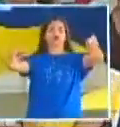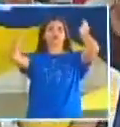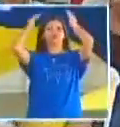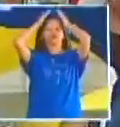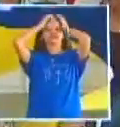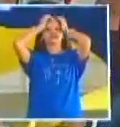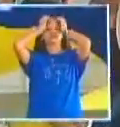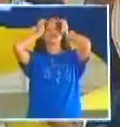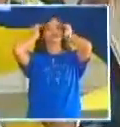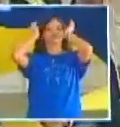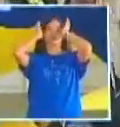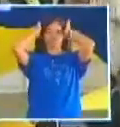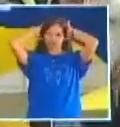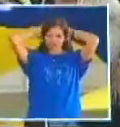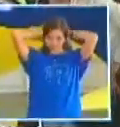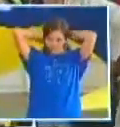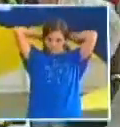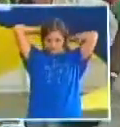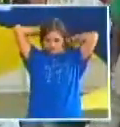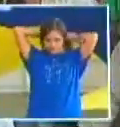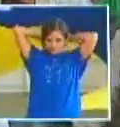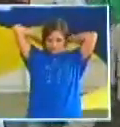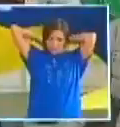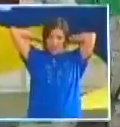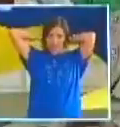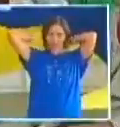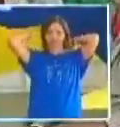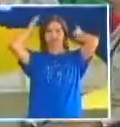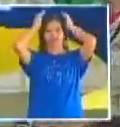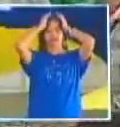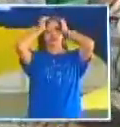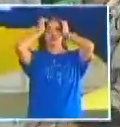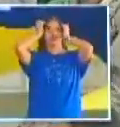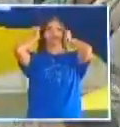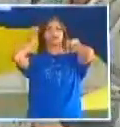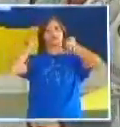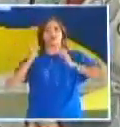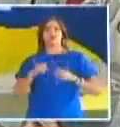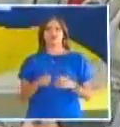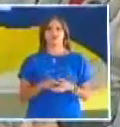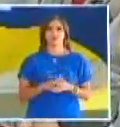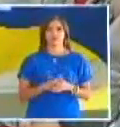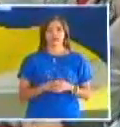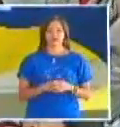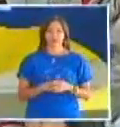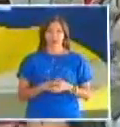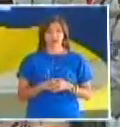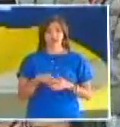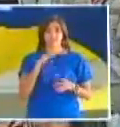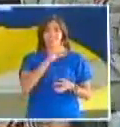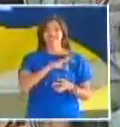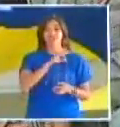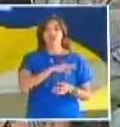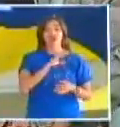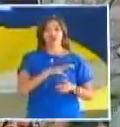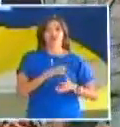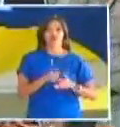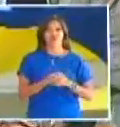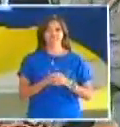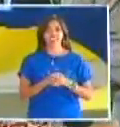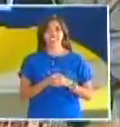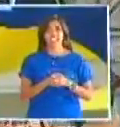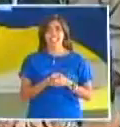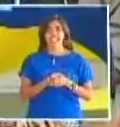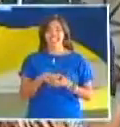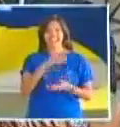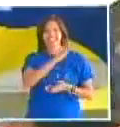Ciudadano Mayor General Néstor Reverol Torres, Ministro del Poder Popular para Relaciones Interiores, Justicia y